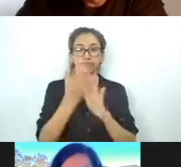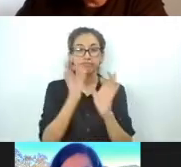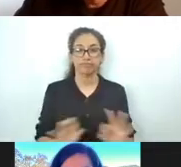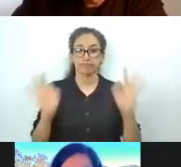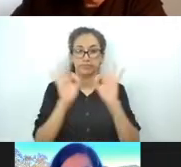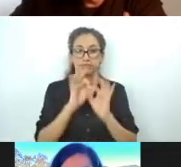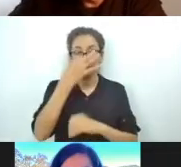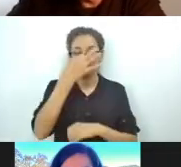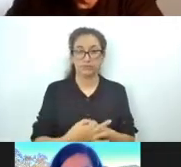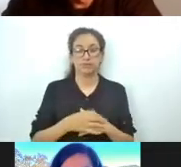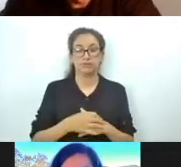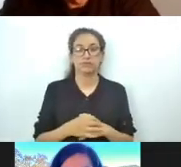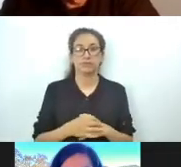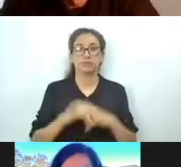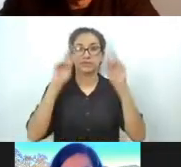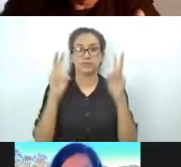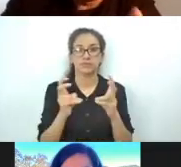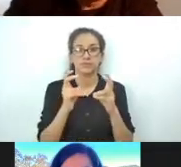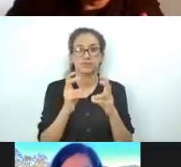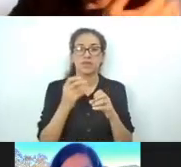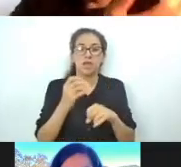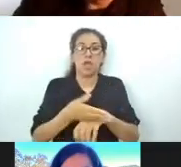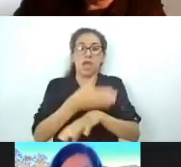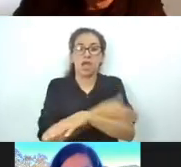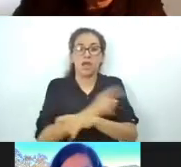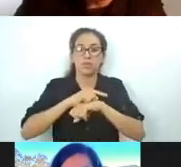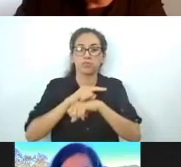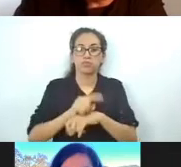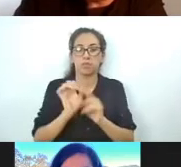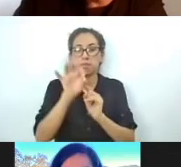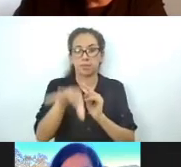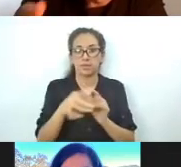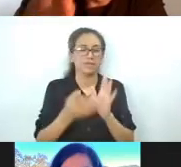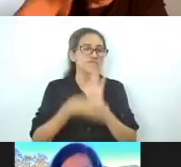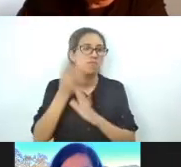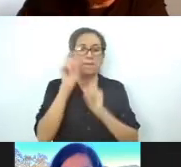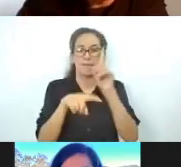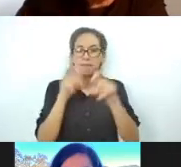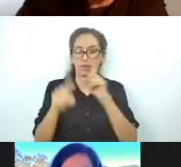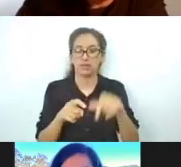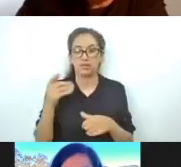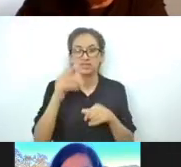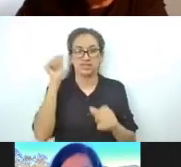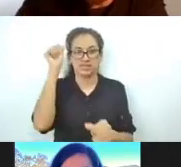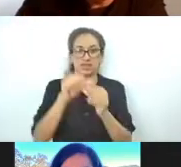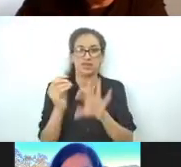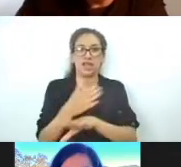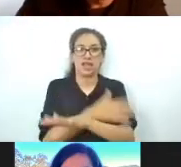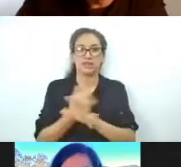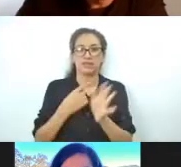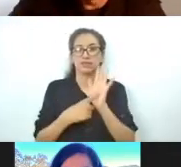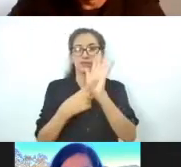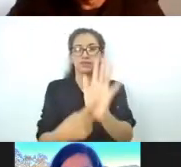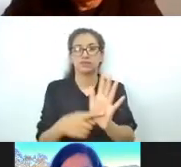en realidad es la eyaculación prematura, precoz, rápida. Este es el recuerdo de lo que presenté. Y esto es